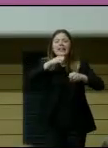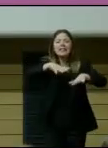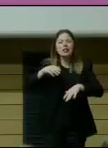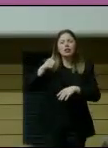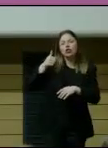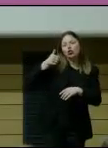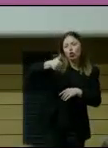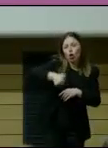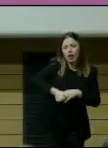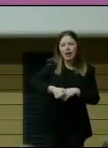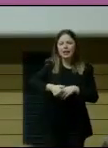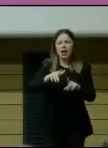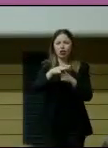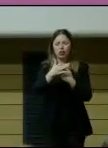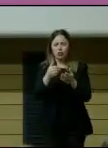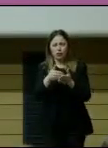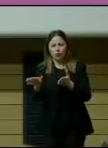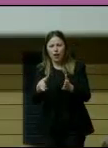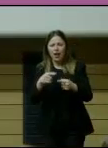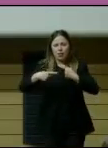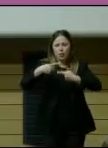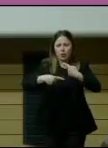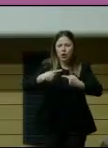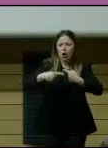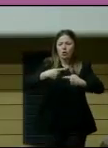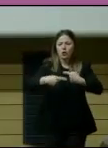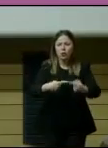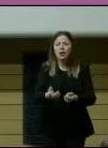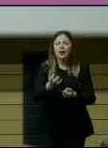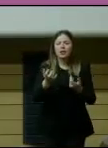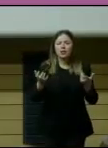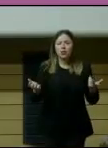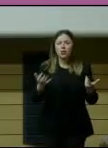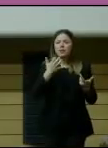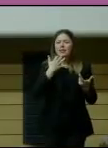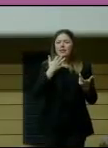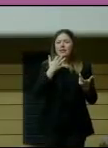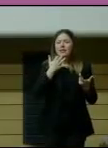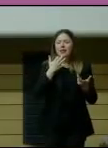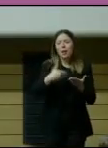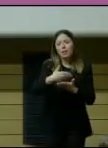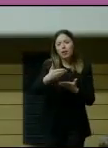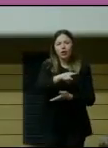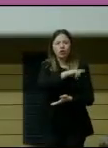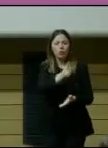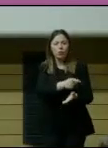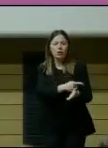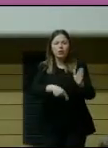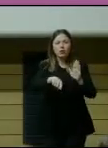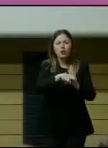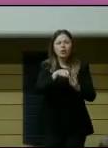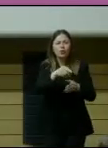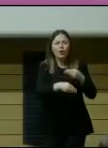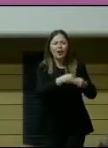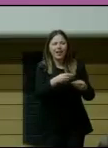históricas, a contextuales, los efectos de consecuencias. Allí fue bueno que en esas noticias apuntaron ya los periódicos deportivos y dices, ¿qué haces